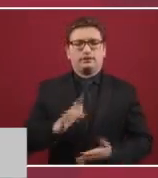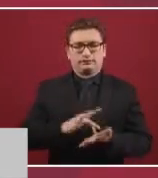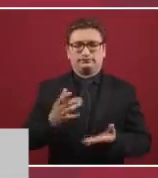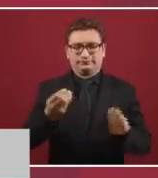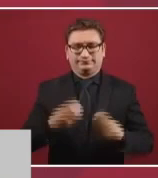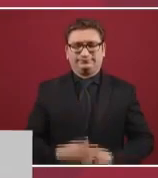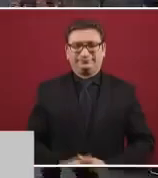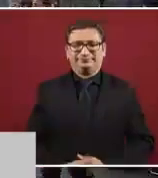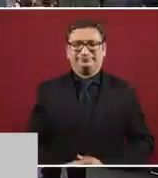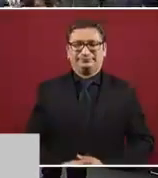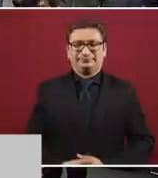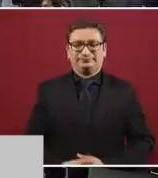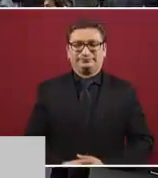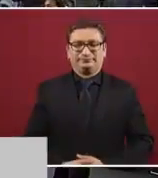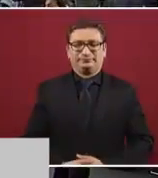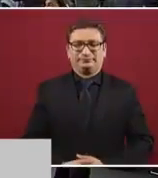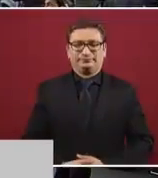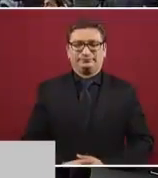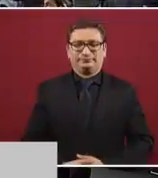gracias. A ver.